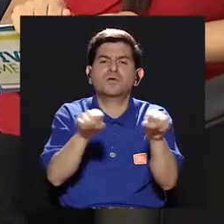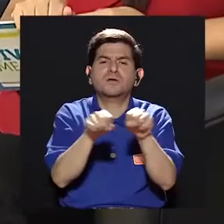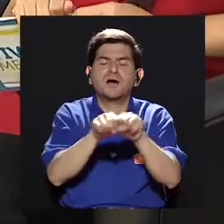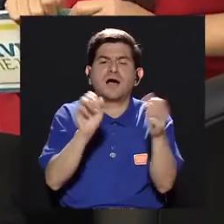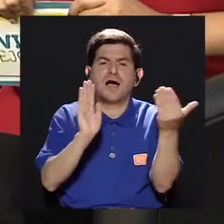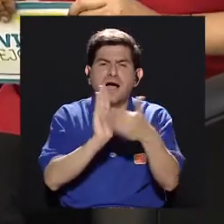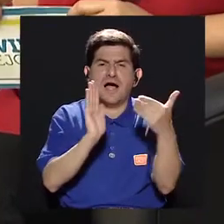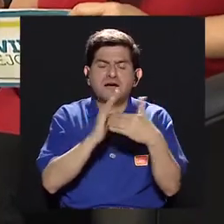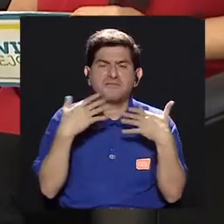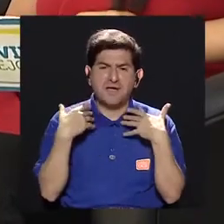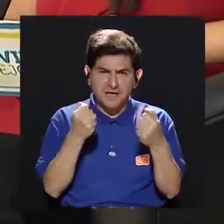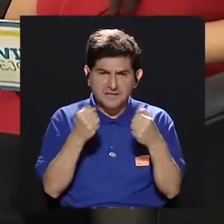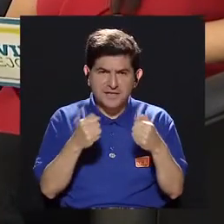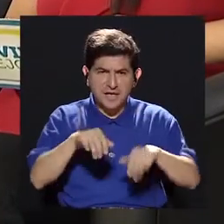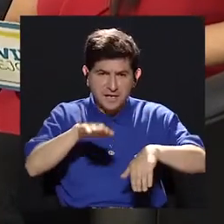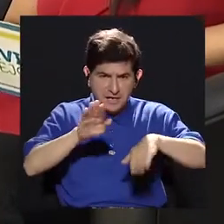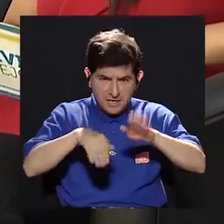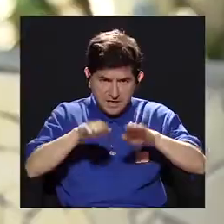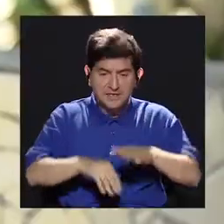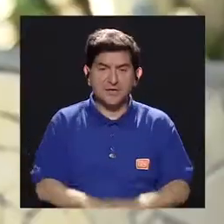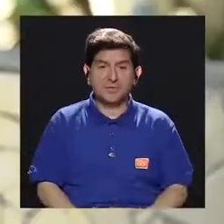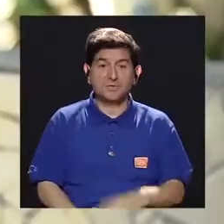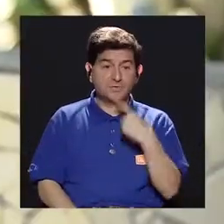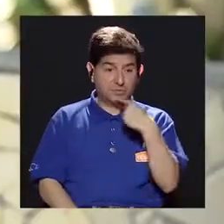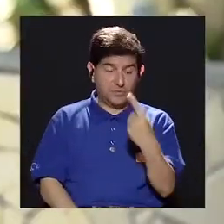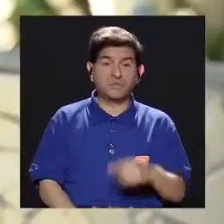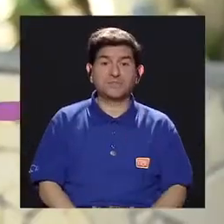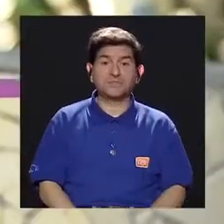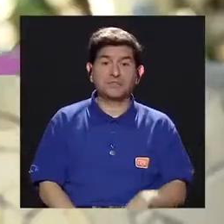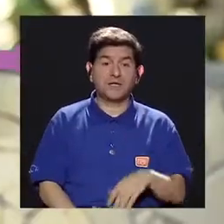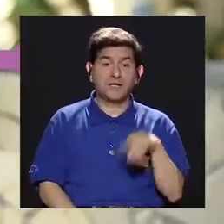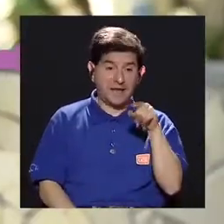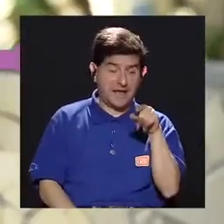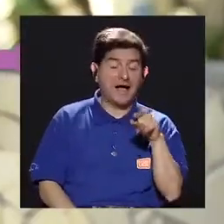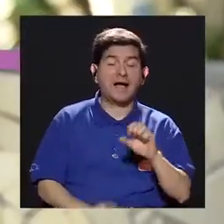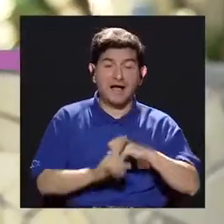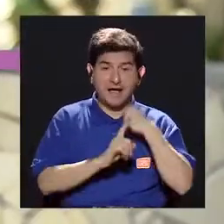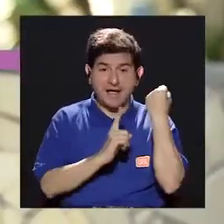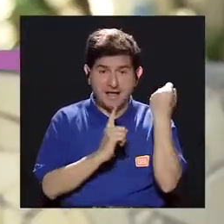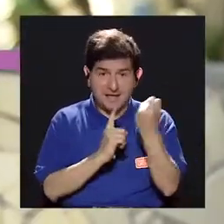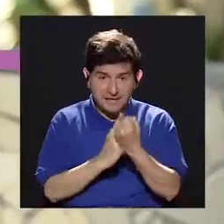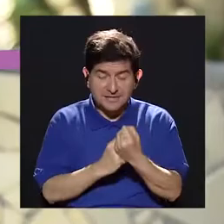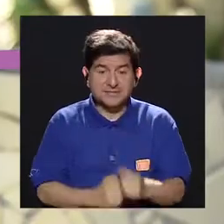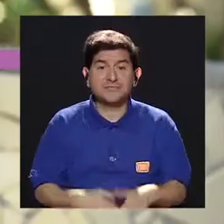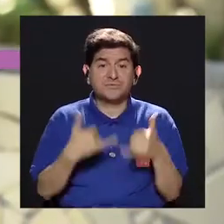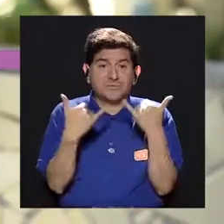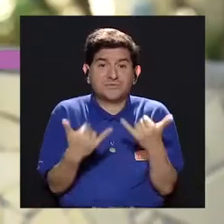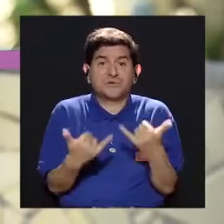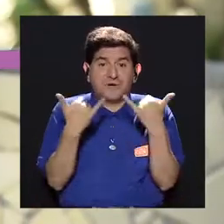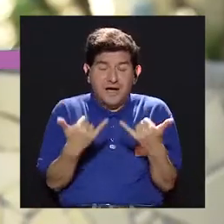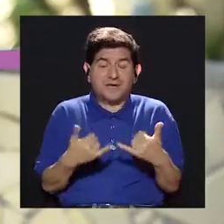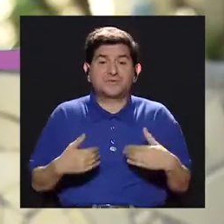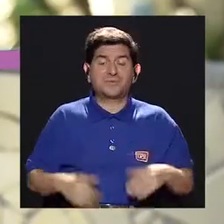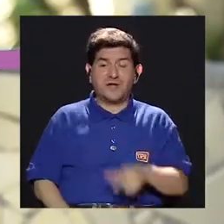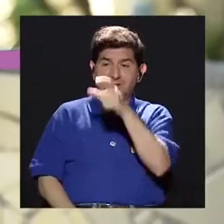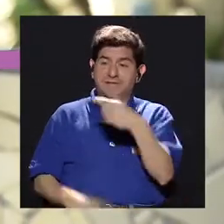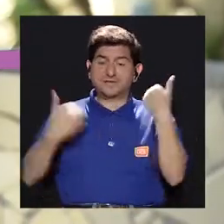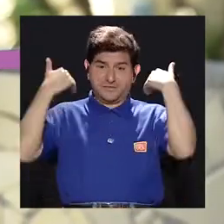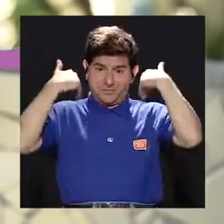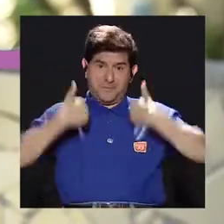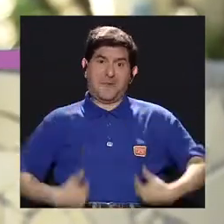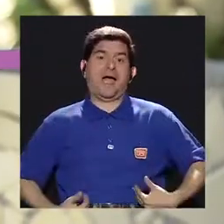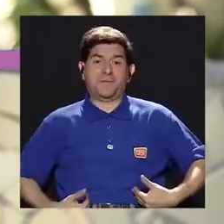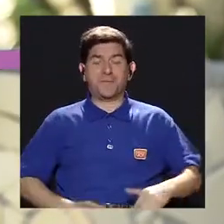calzado afecta la salud de los pies? Muy bien, como dijimos a un principio, en la era en que vive el ser humano,